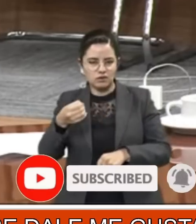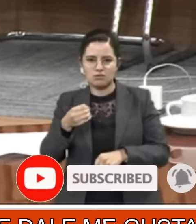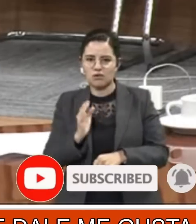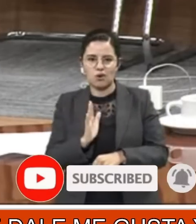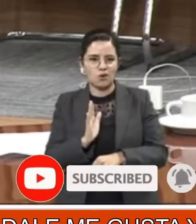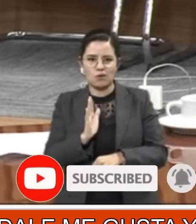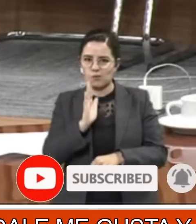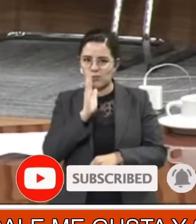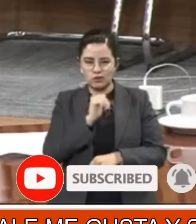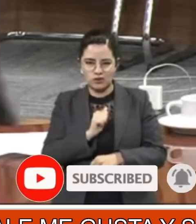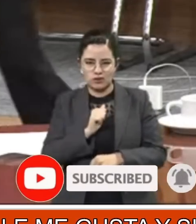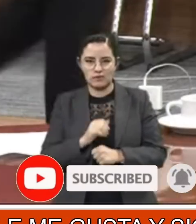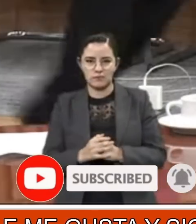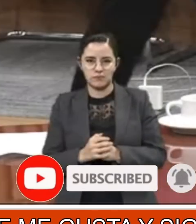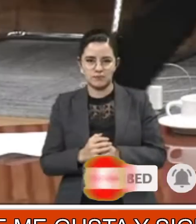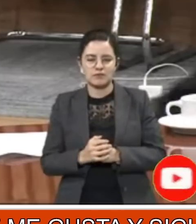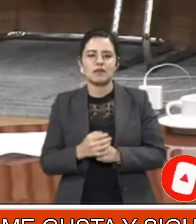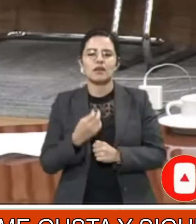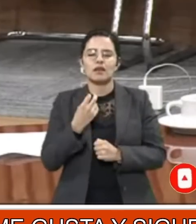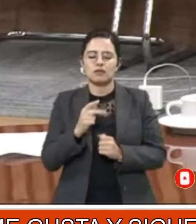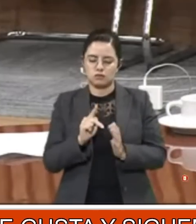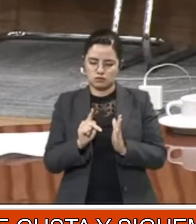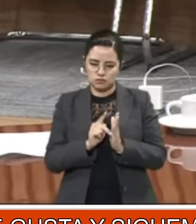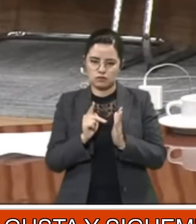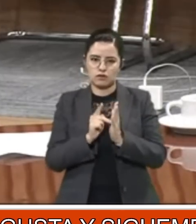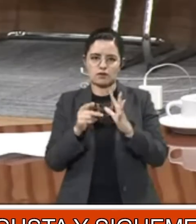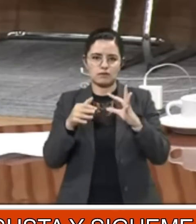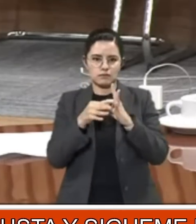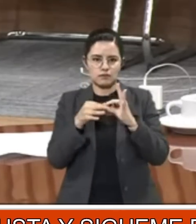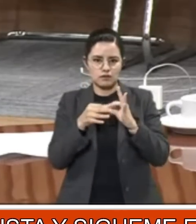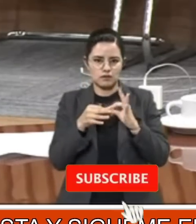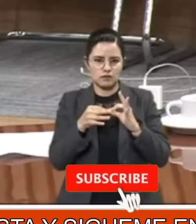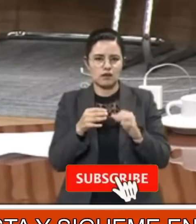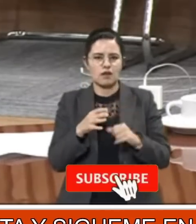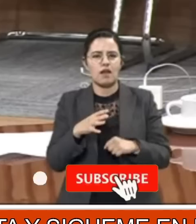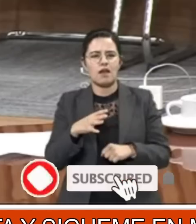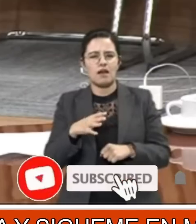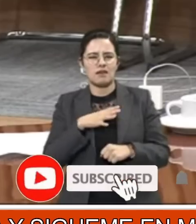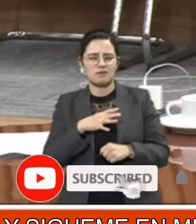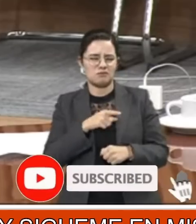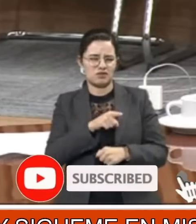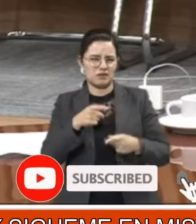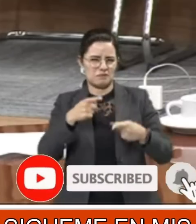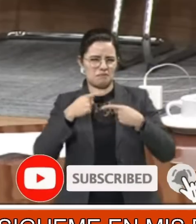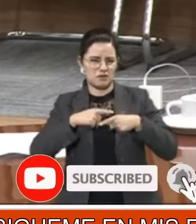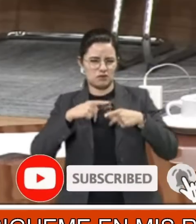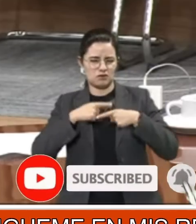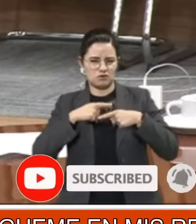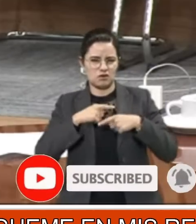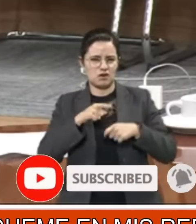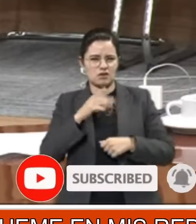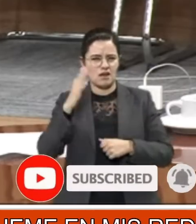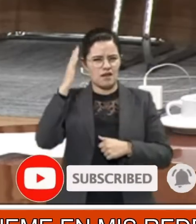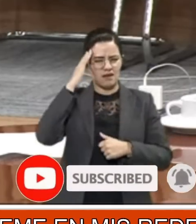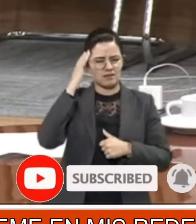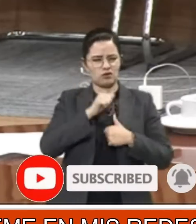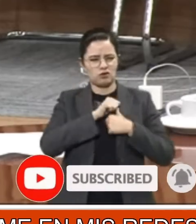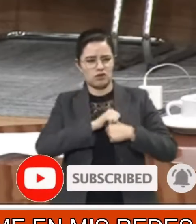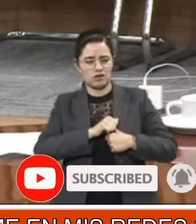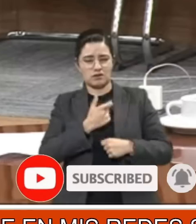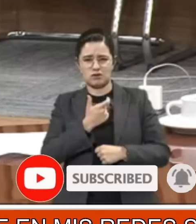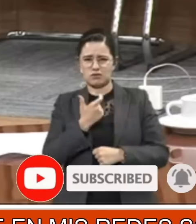democracia en este instituto y tampoco de buena administración. Pero lo que más nos cala, la verdad, lo que más nos molesta a nosotros,